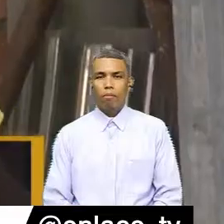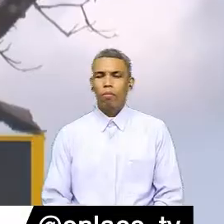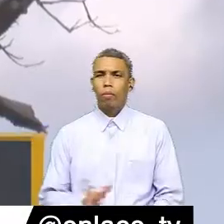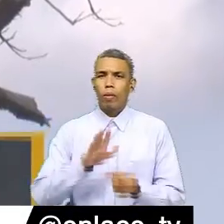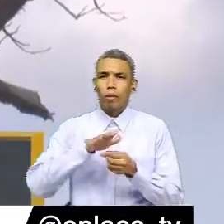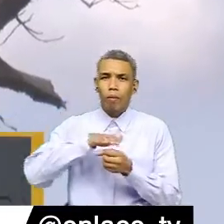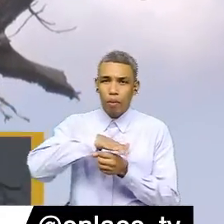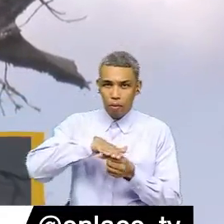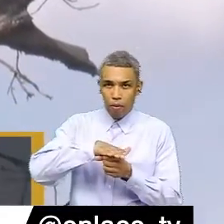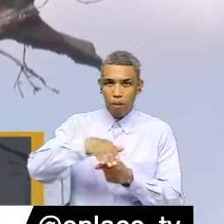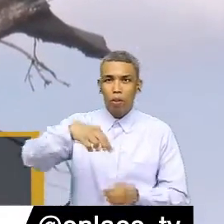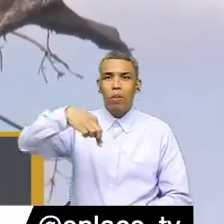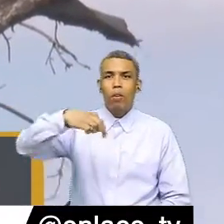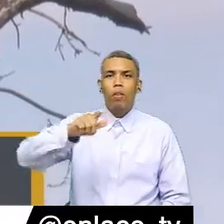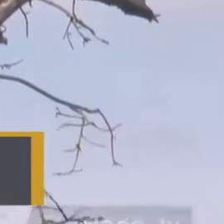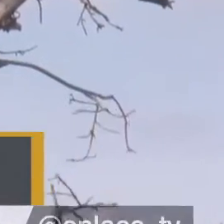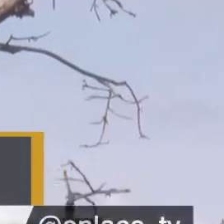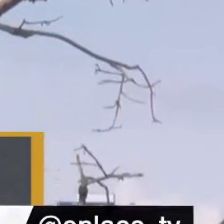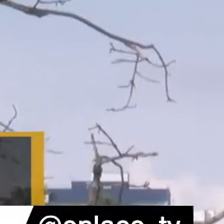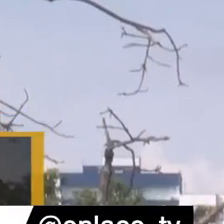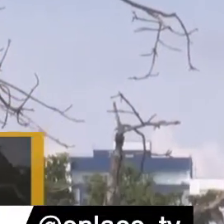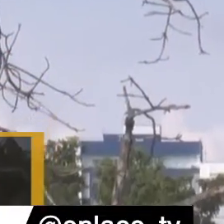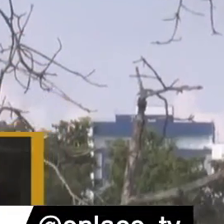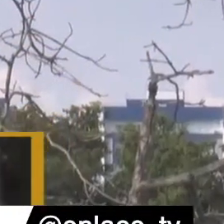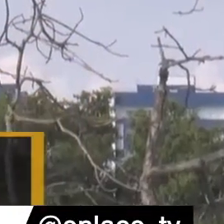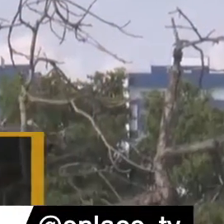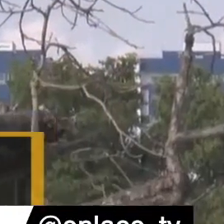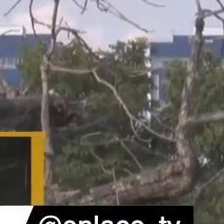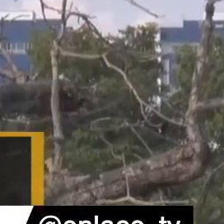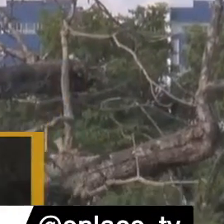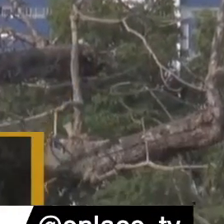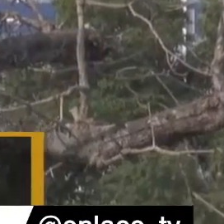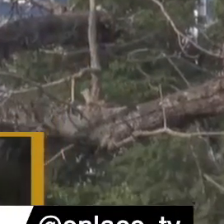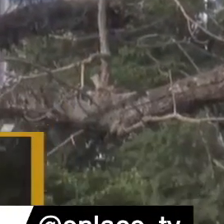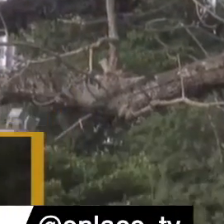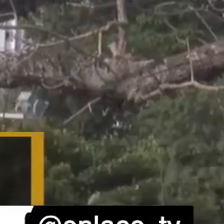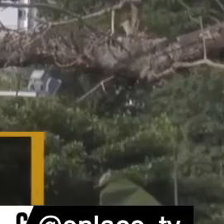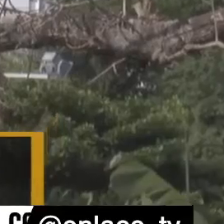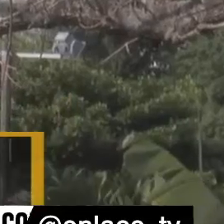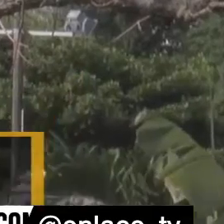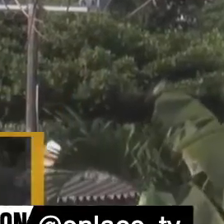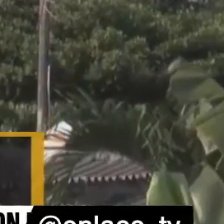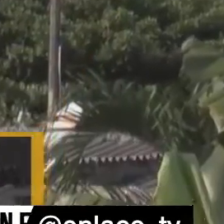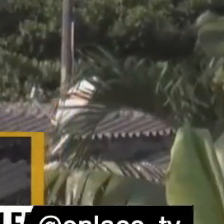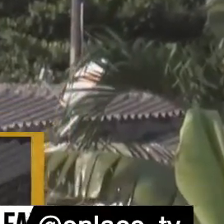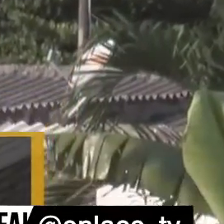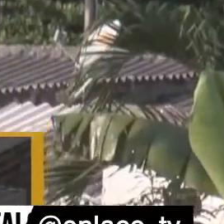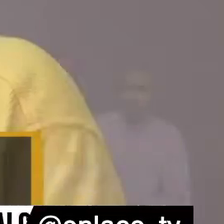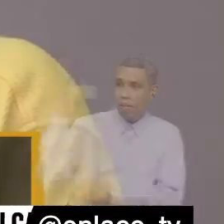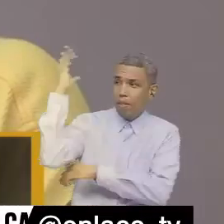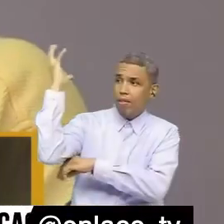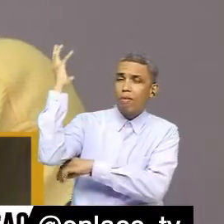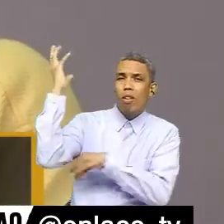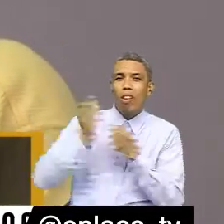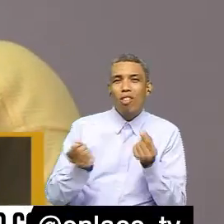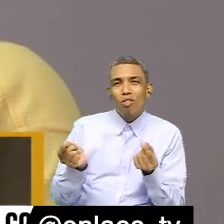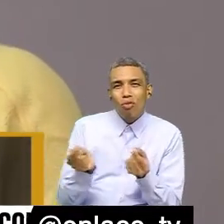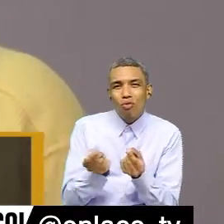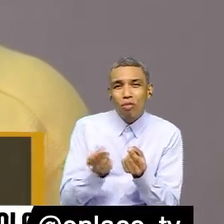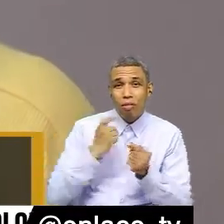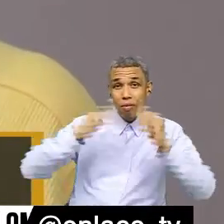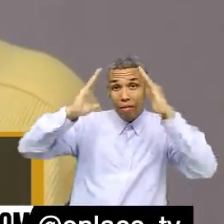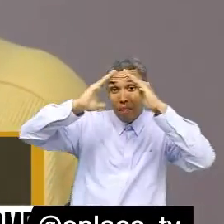denunció que la ceiba está amenazado con caer encima de varias viviendas entre ellas la de su madre una adulta mayor que vengan a paul o vengan a